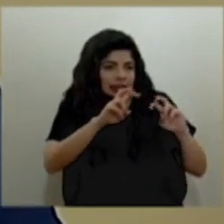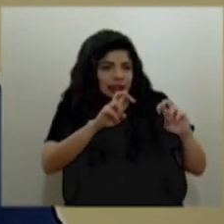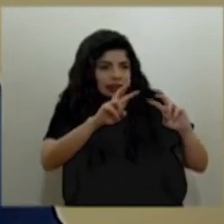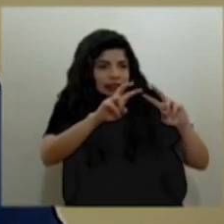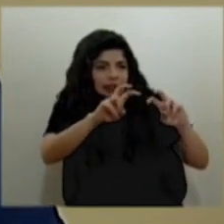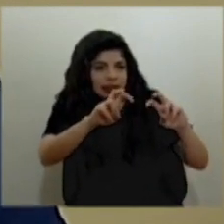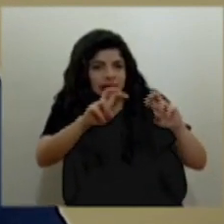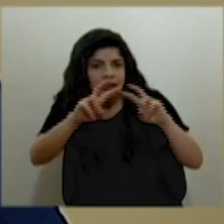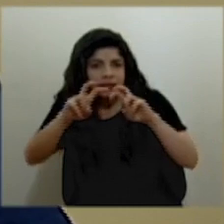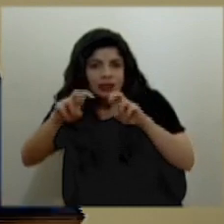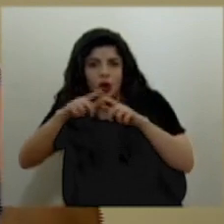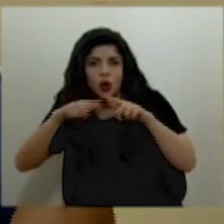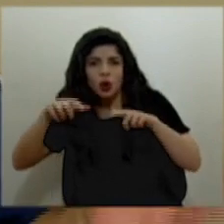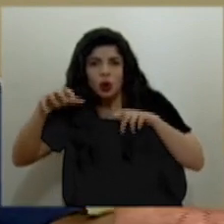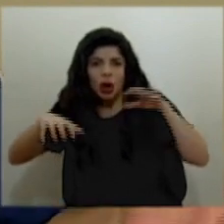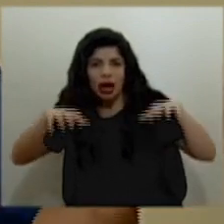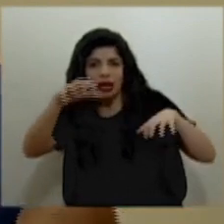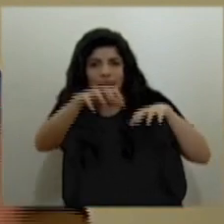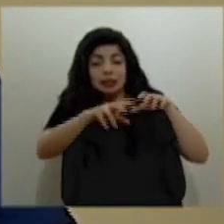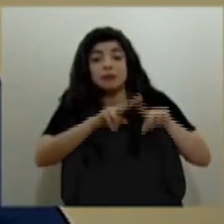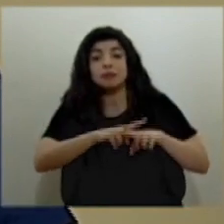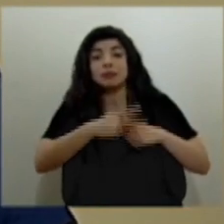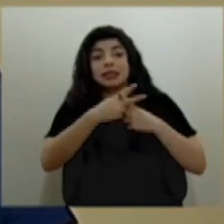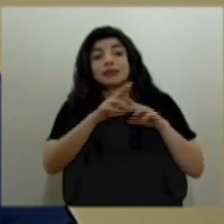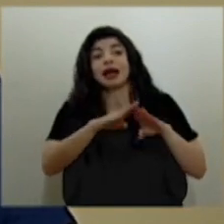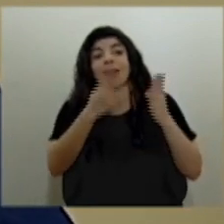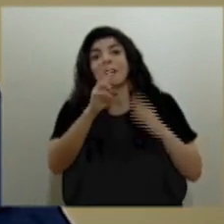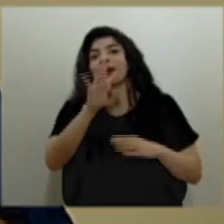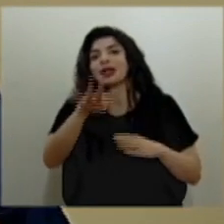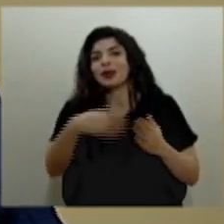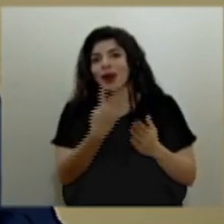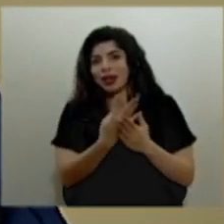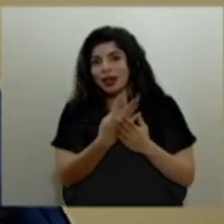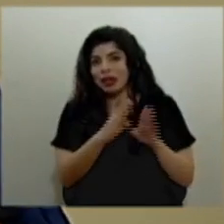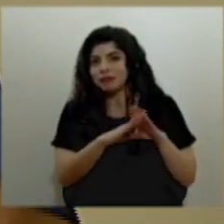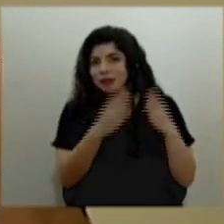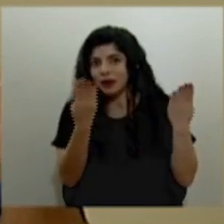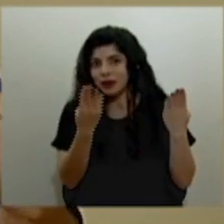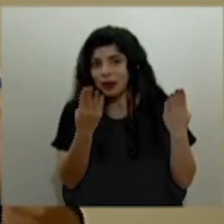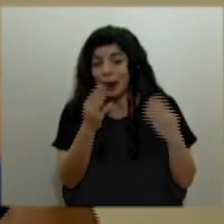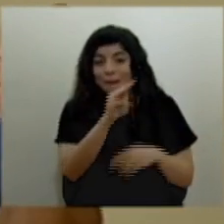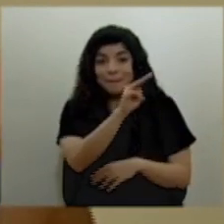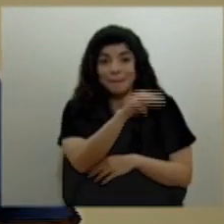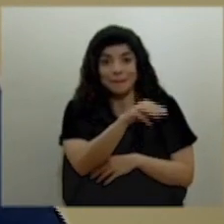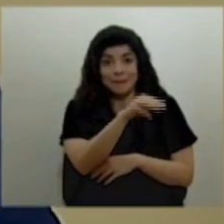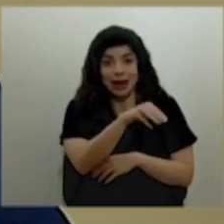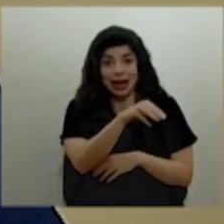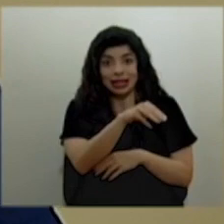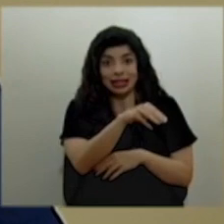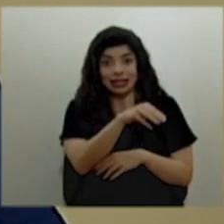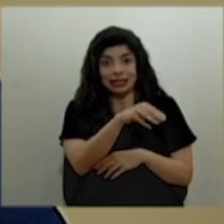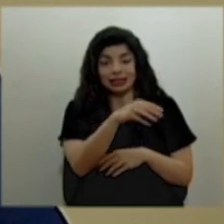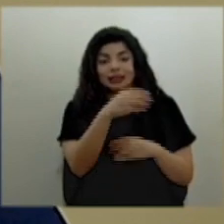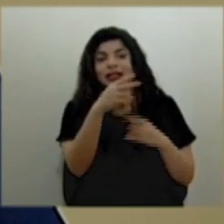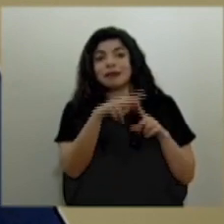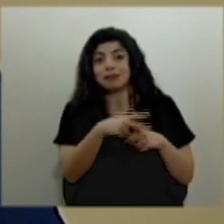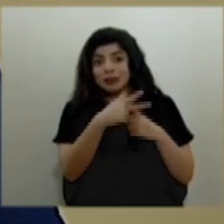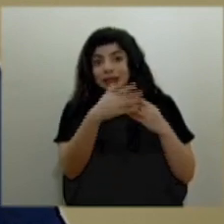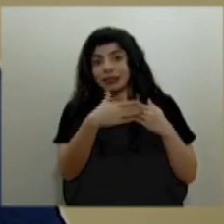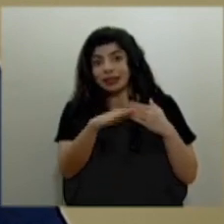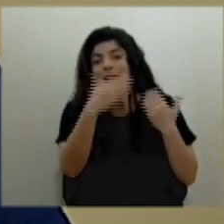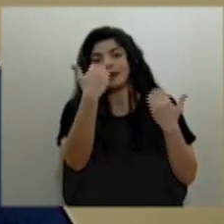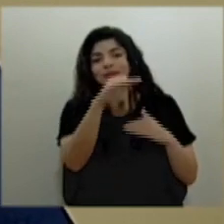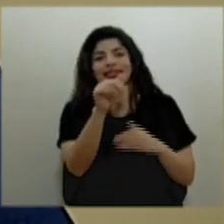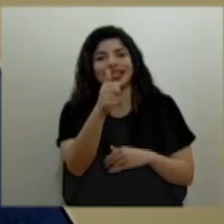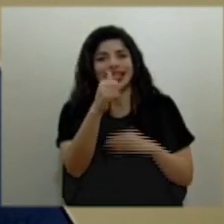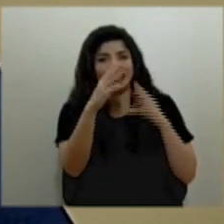todas estas áreas de salud. Inicialmente se abrió 24 horas, a partir del martes está hasta las 10 de la noche, pero el